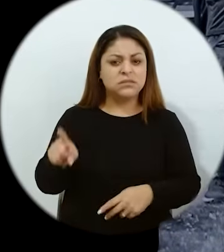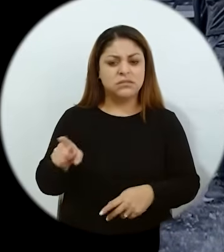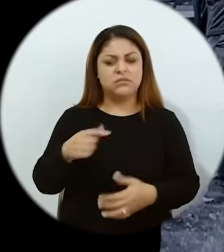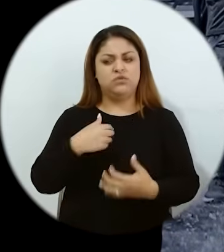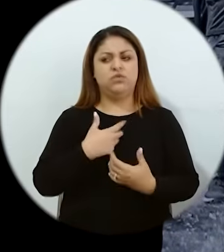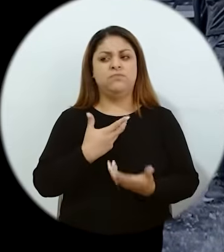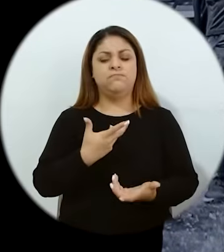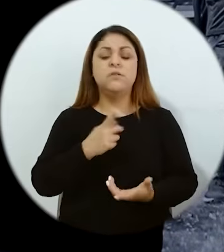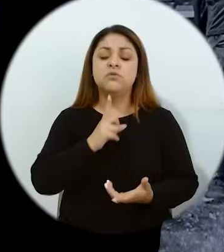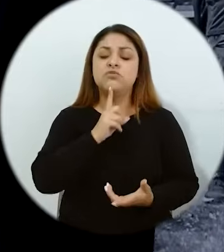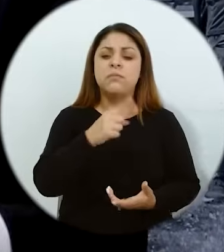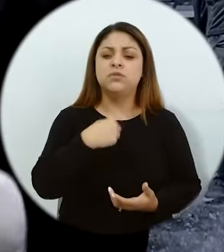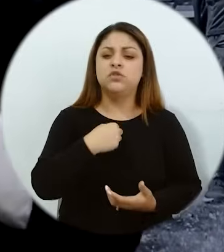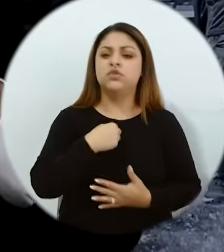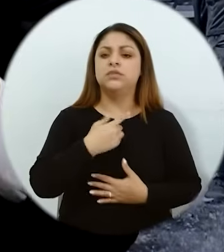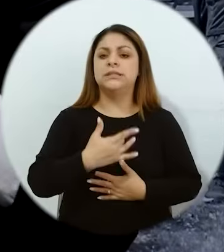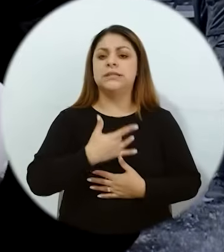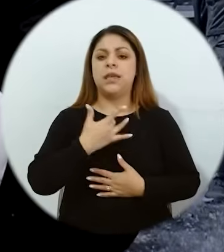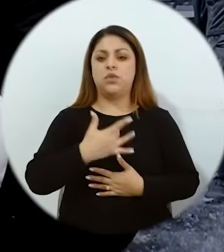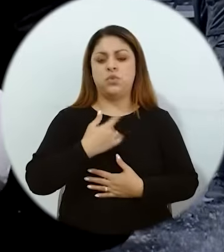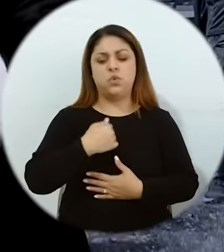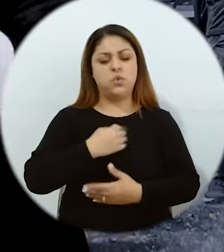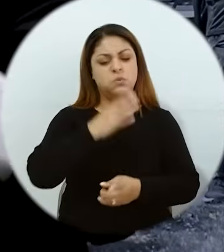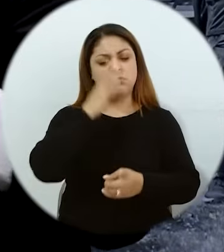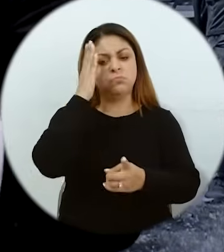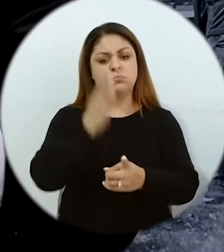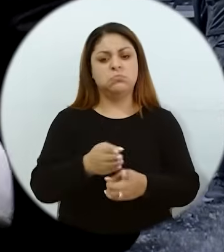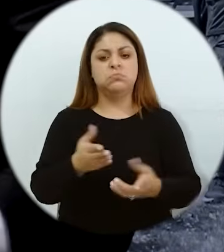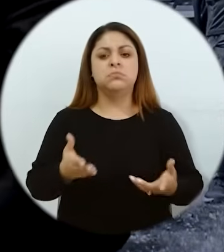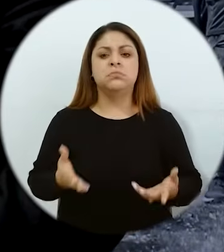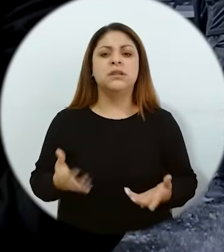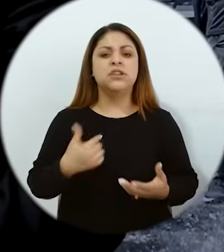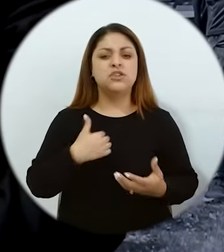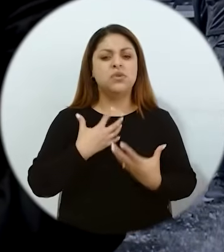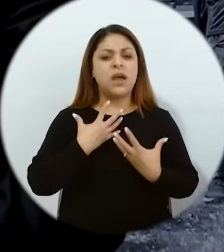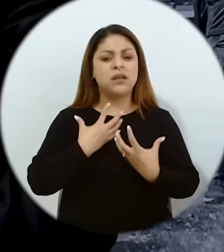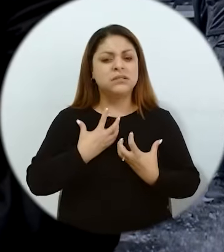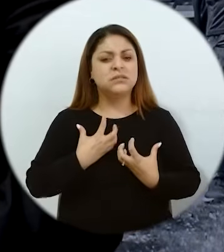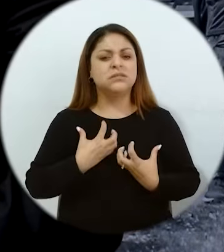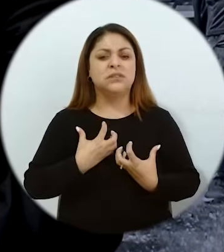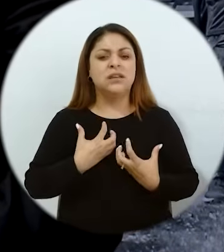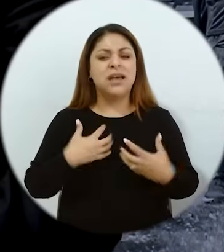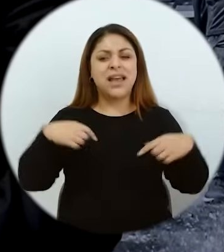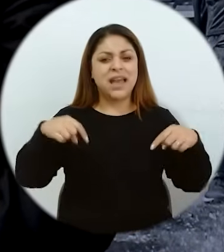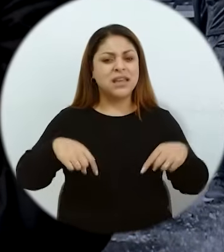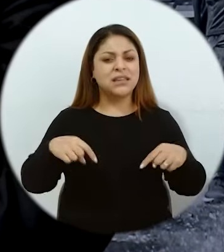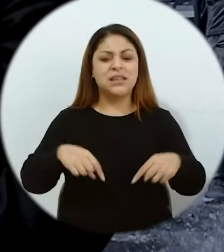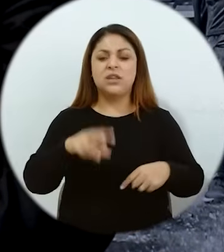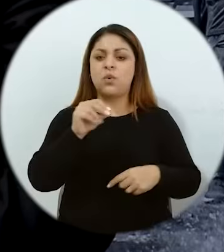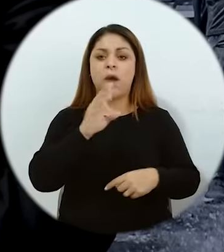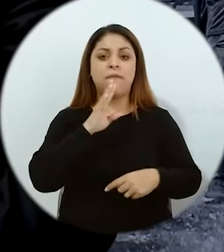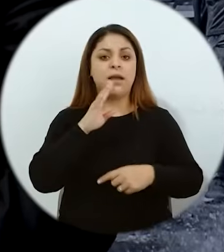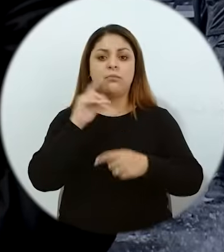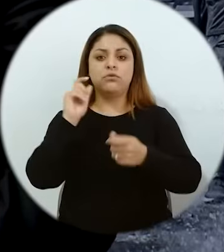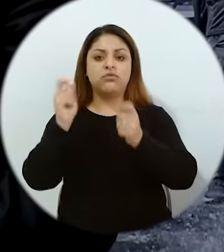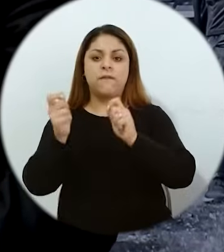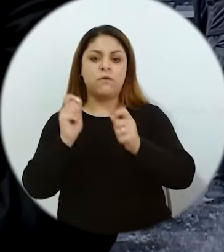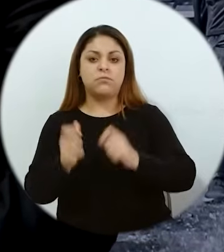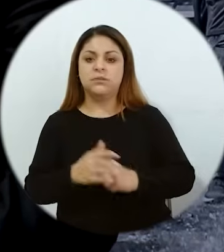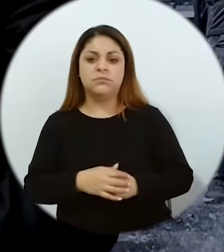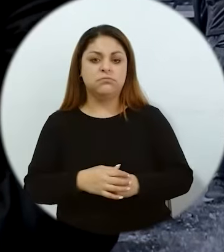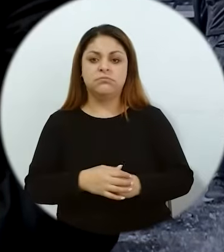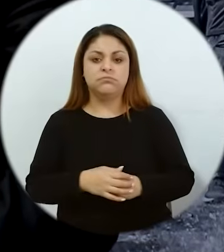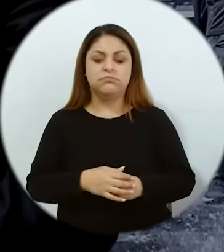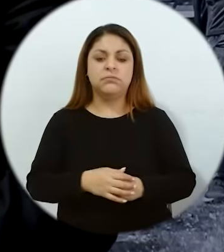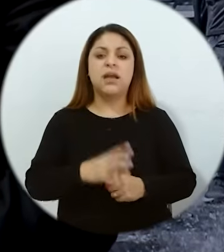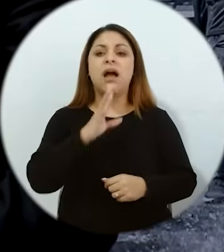eso, yo más bien siento, y lo digo con franqueza, la angustia de que aquí no estamos hablando de